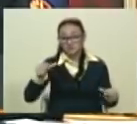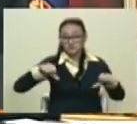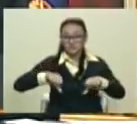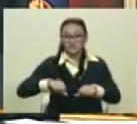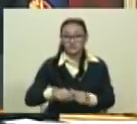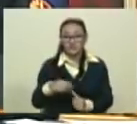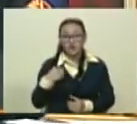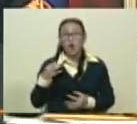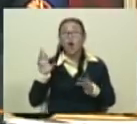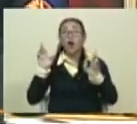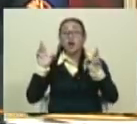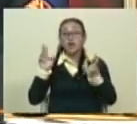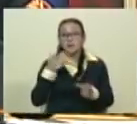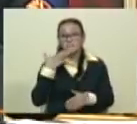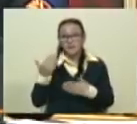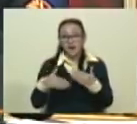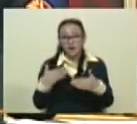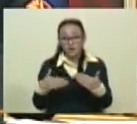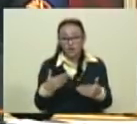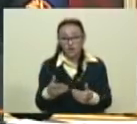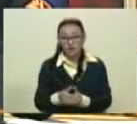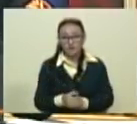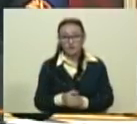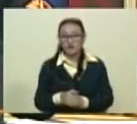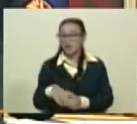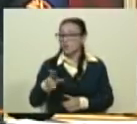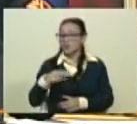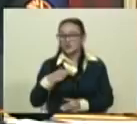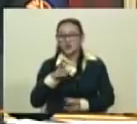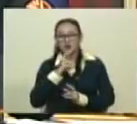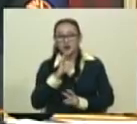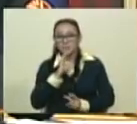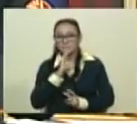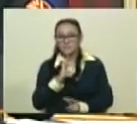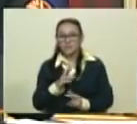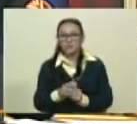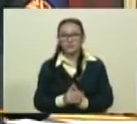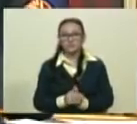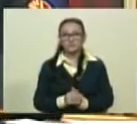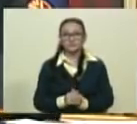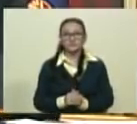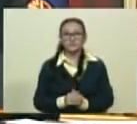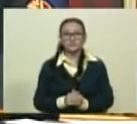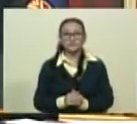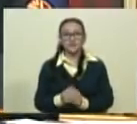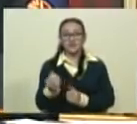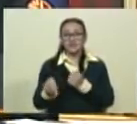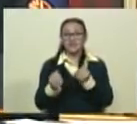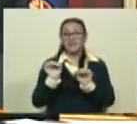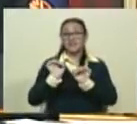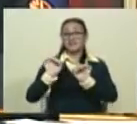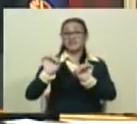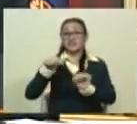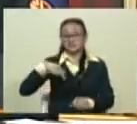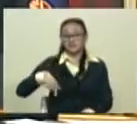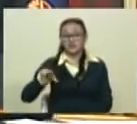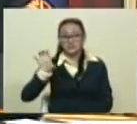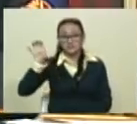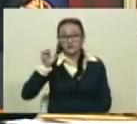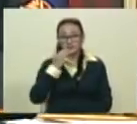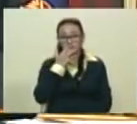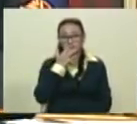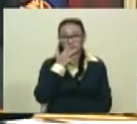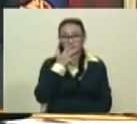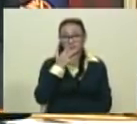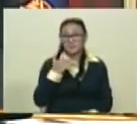quisiera que fueran las mejores. Nunca, nunca, cada vez que yo respondo, es en defensa de nuestro país. Cada vez que